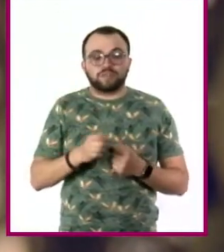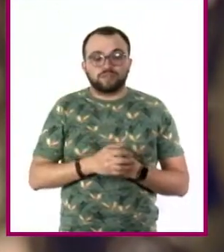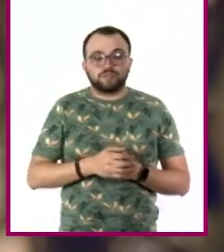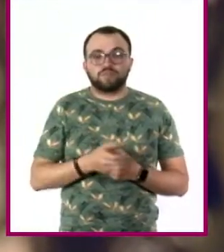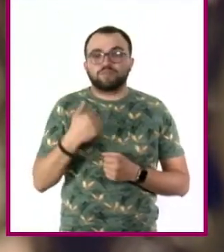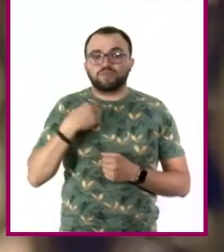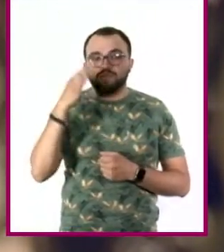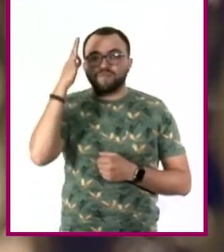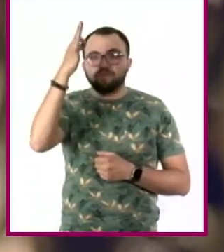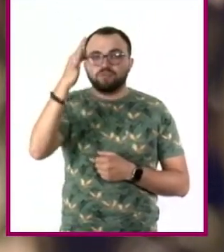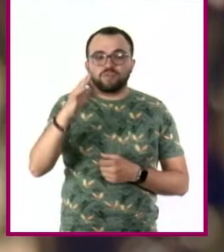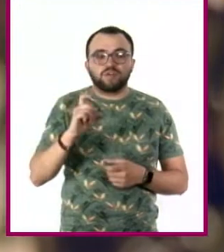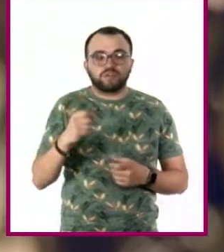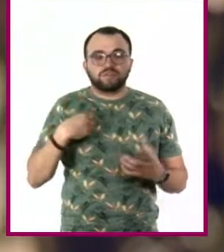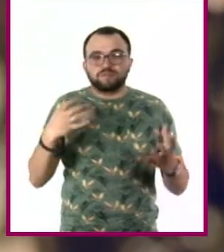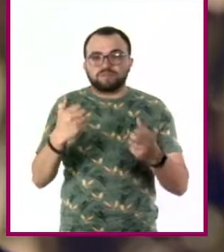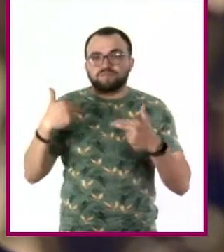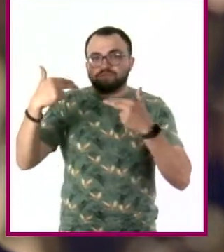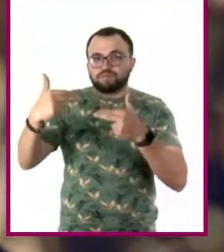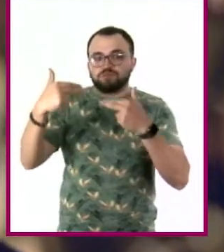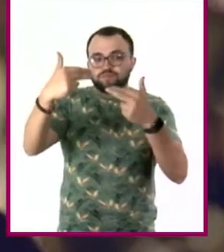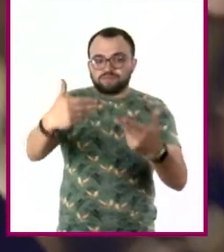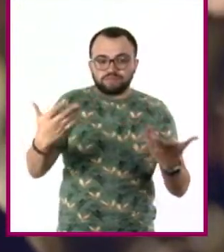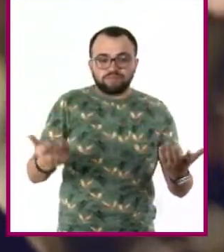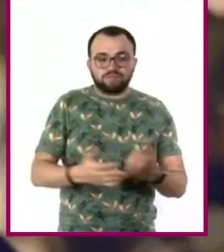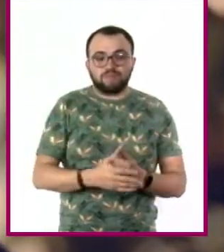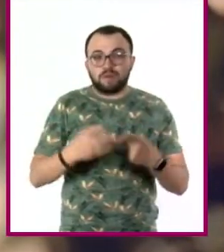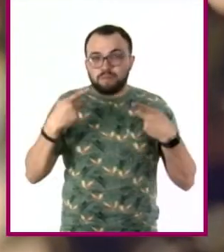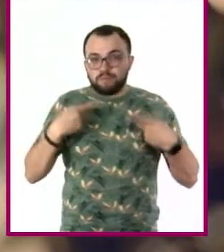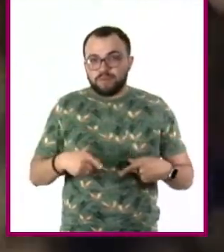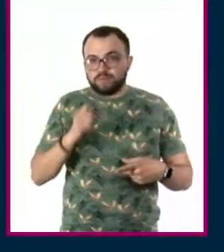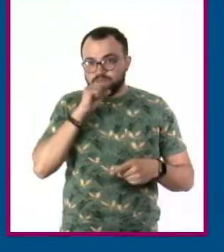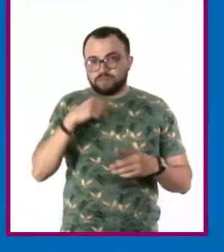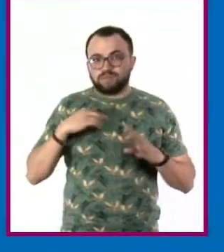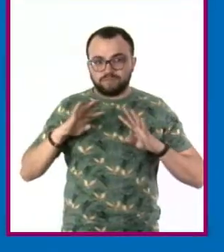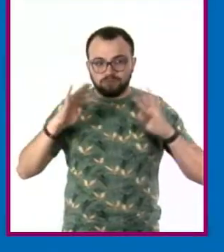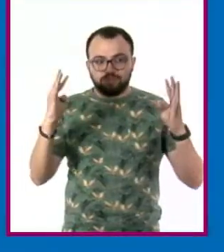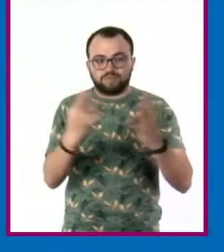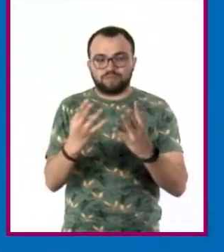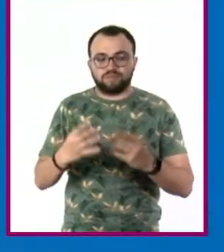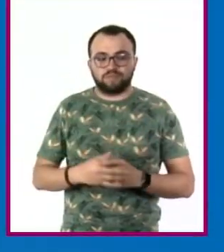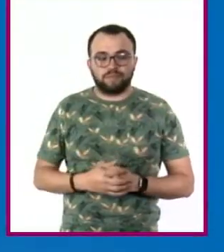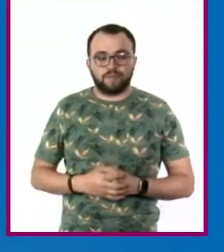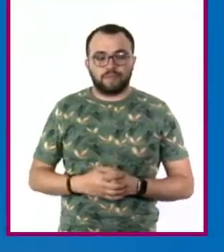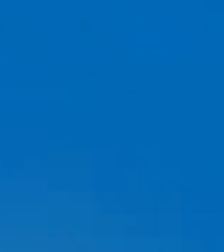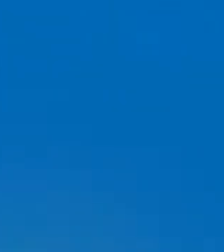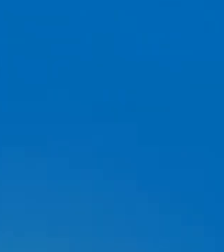futuro de mi descendencia y de las personas que me rodean.